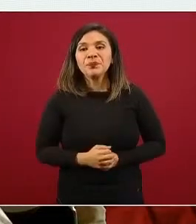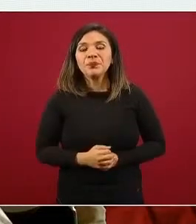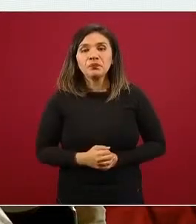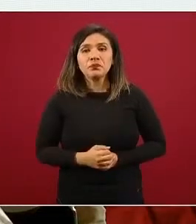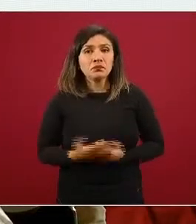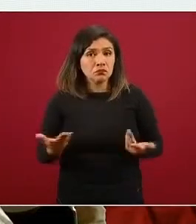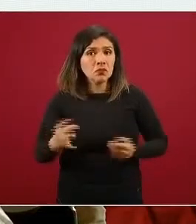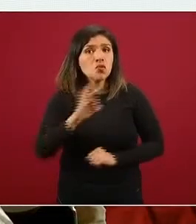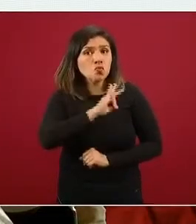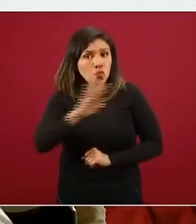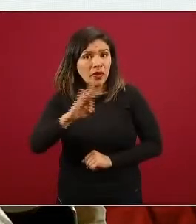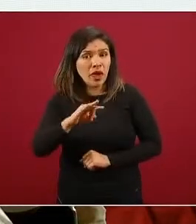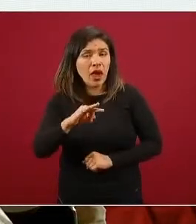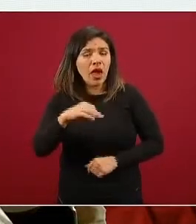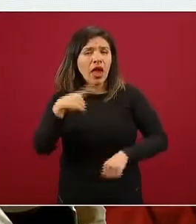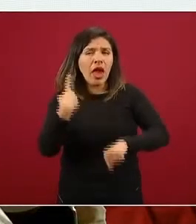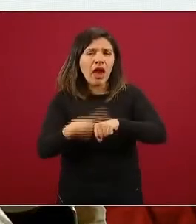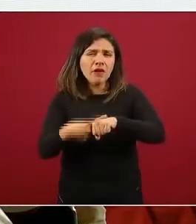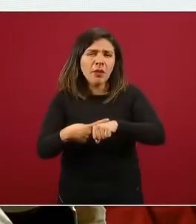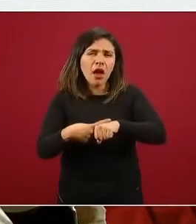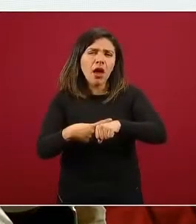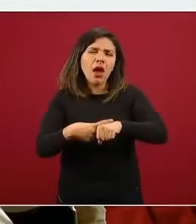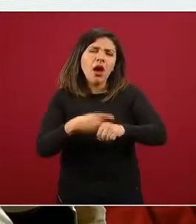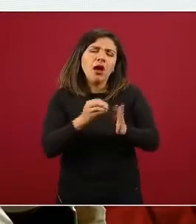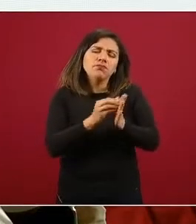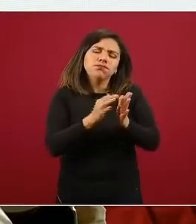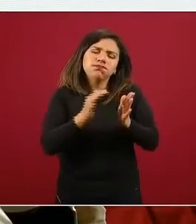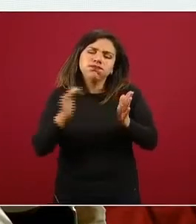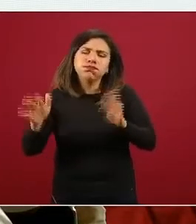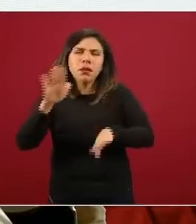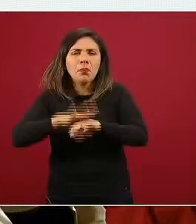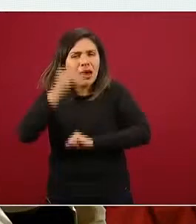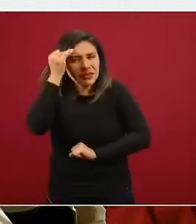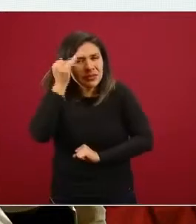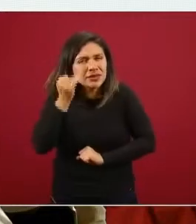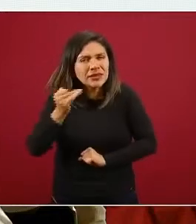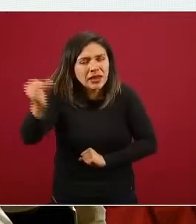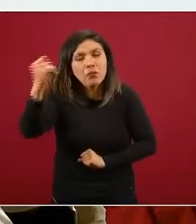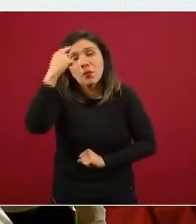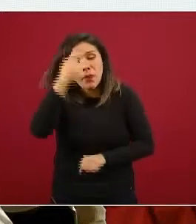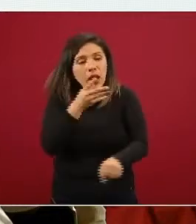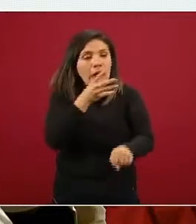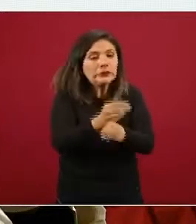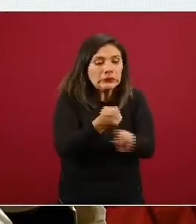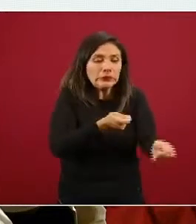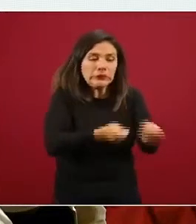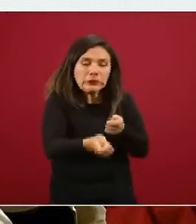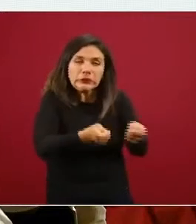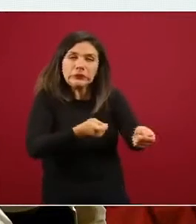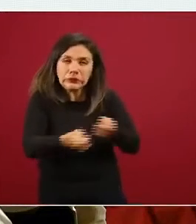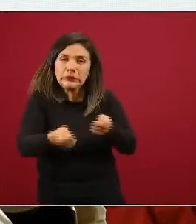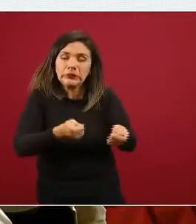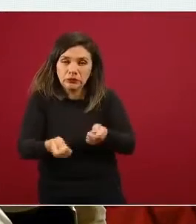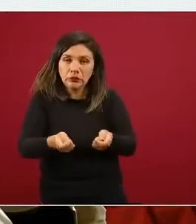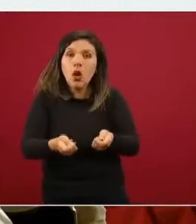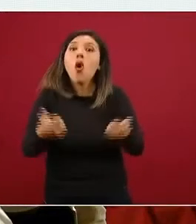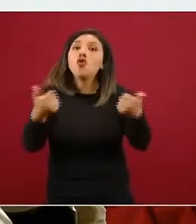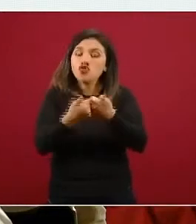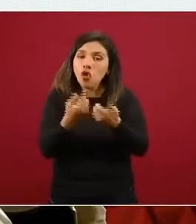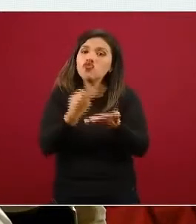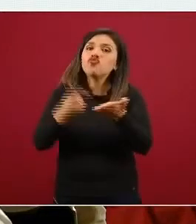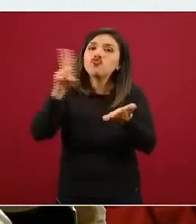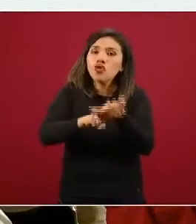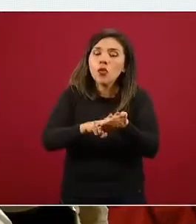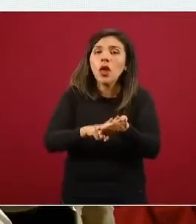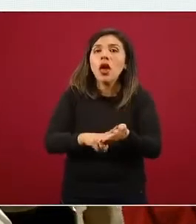se puede tener una epidemia más lenta cuando se hacen intervenciones de mitigación, combinadas también con las